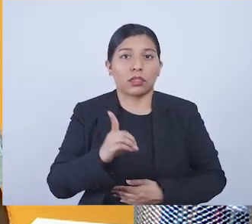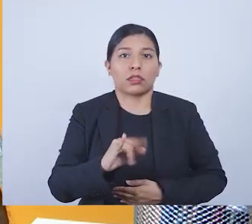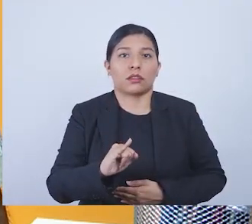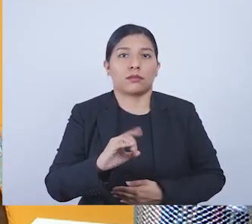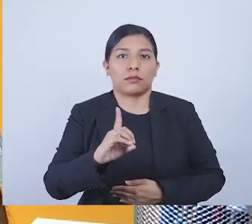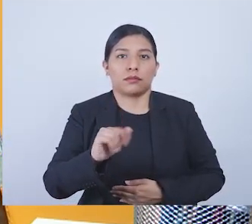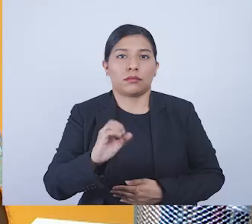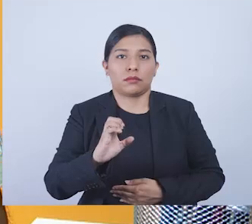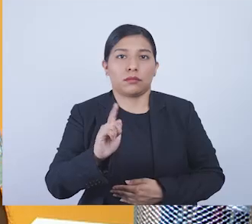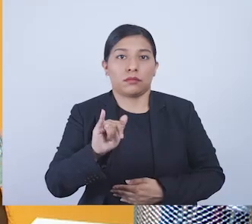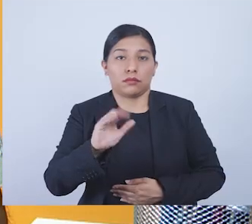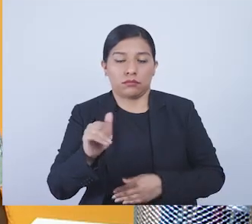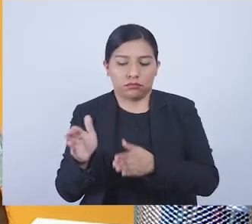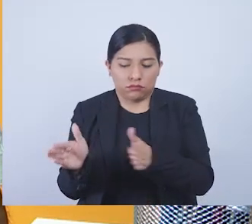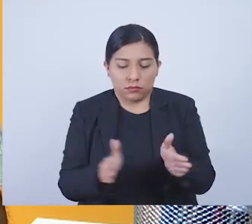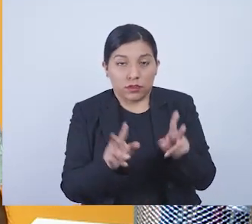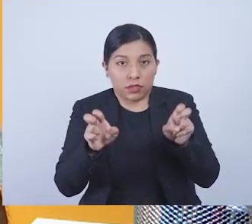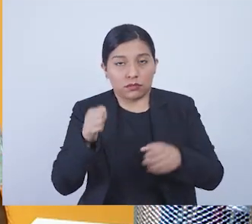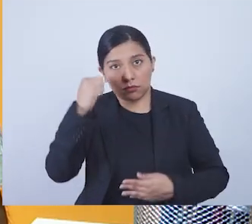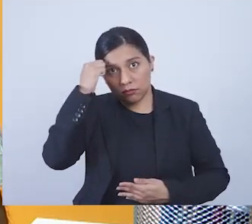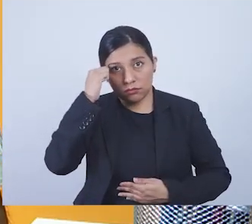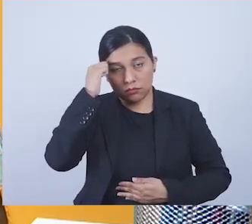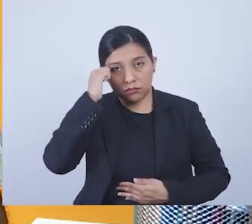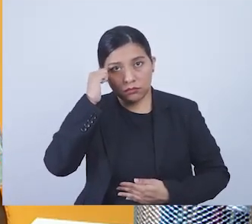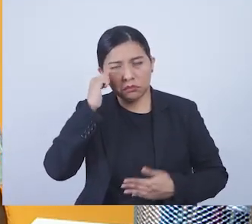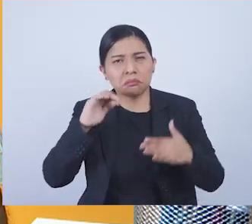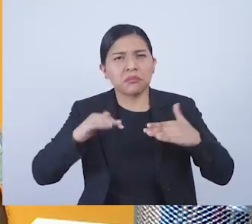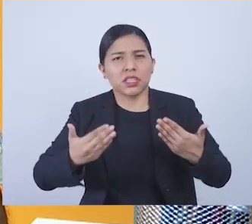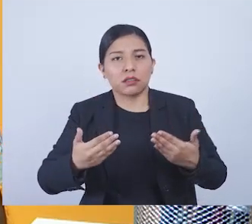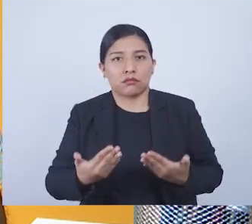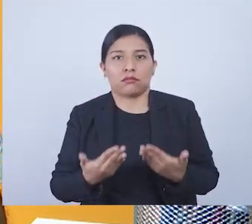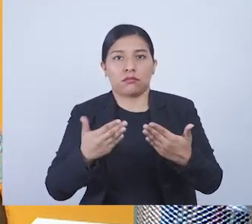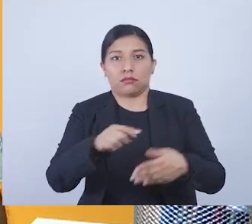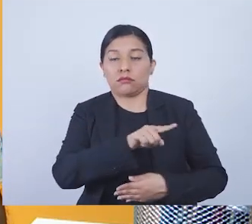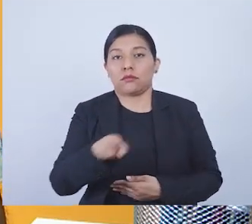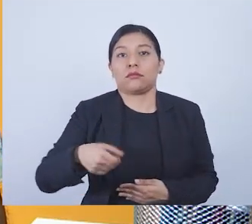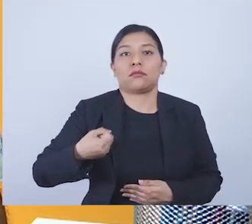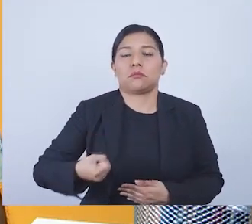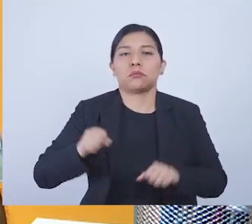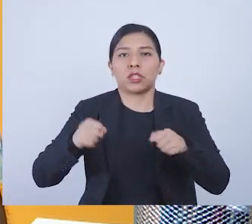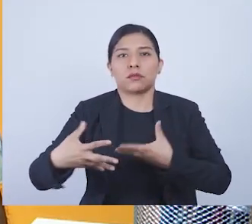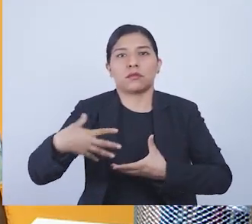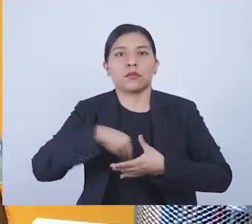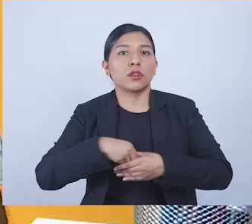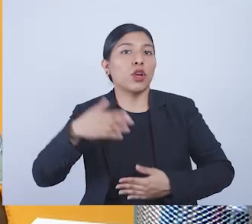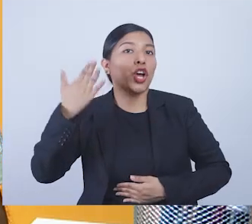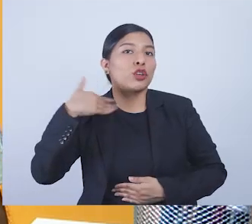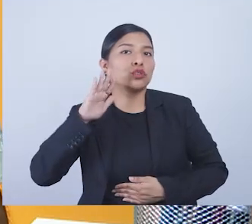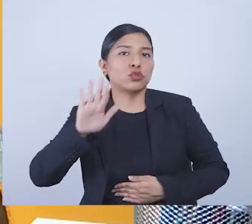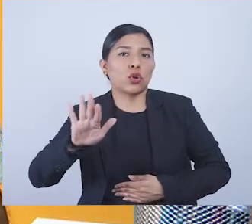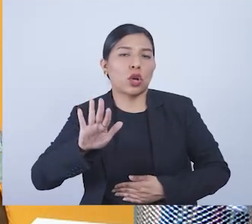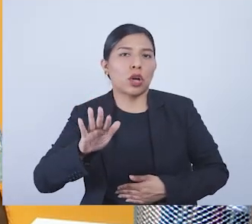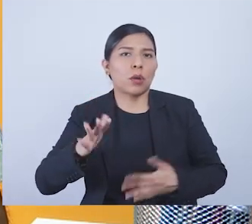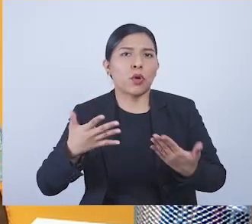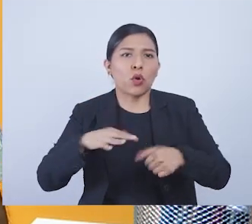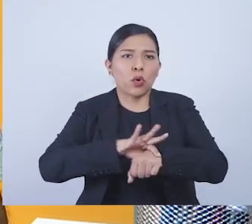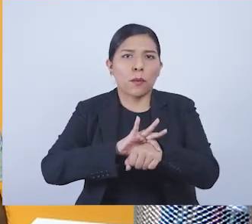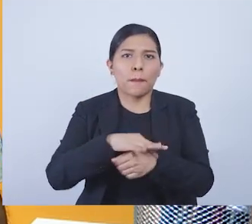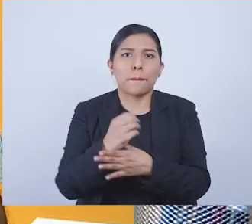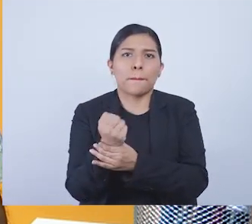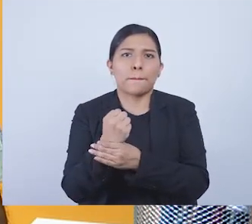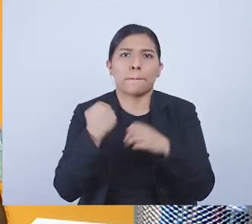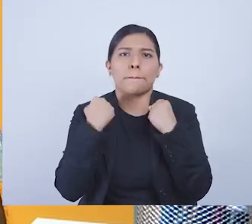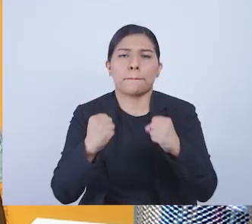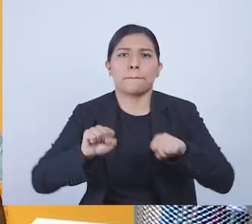prepara cuestiones de aprendizaje para que los estudiantes puedan adquirir experiencias motrices. En la parte